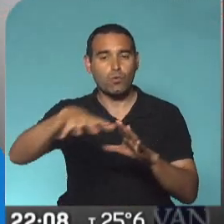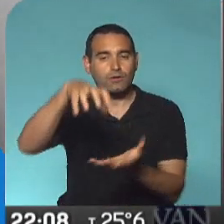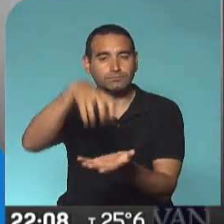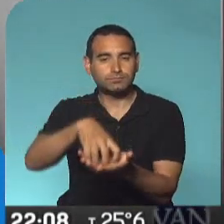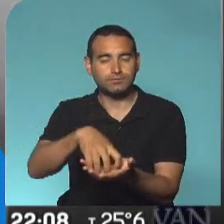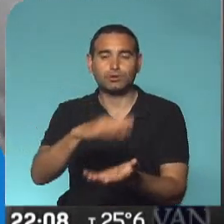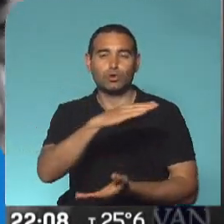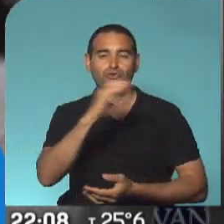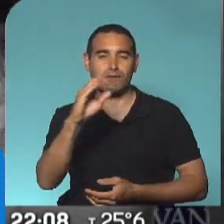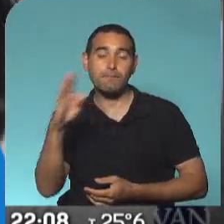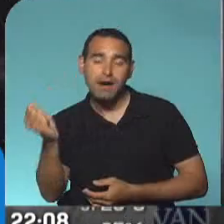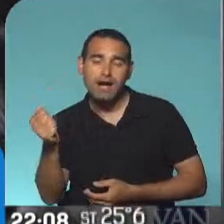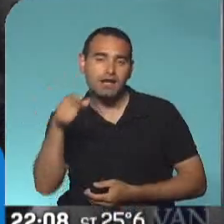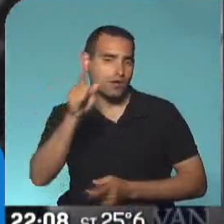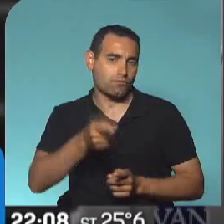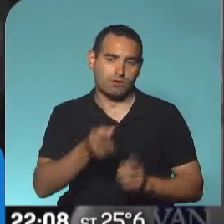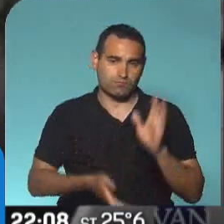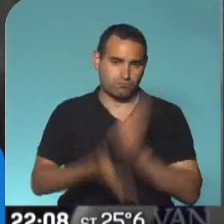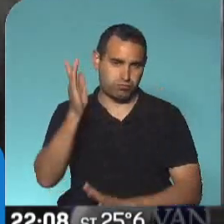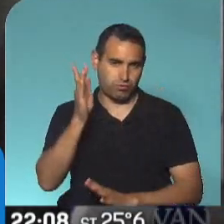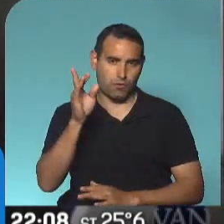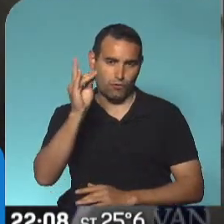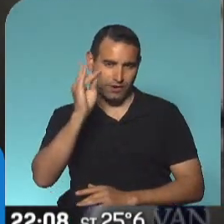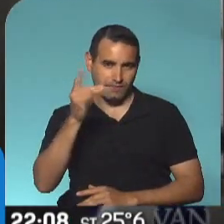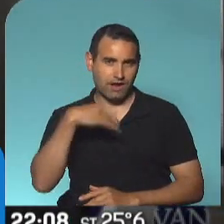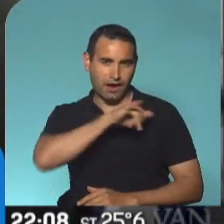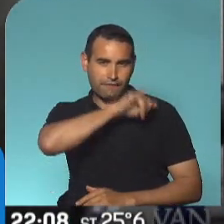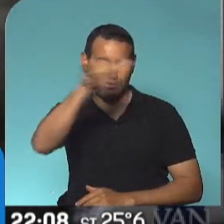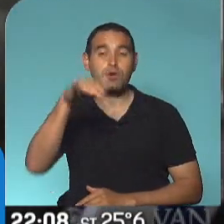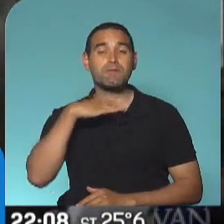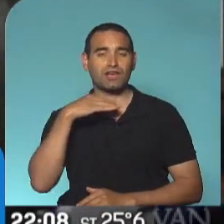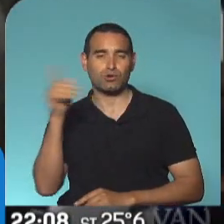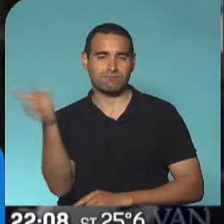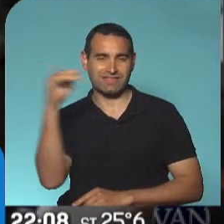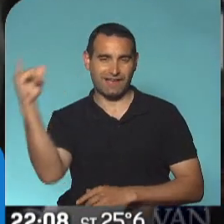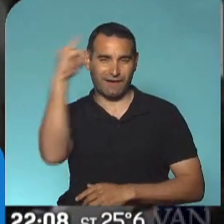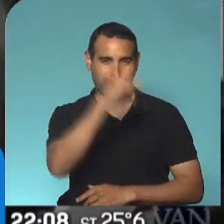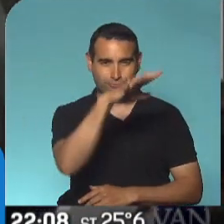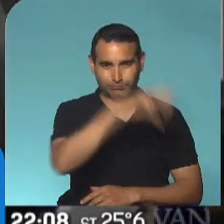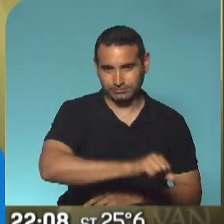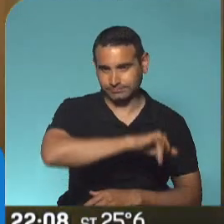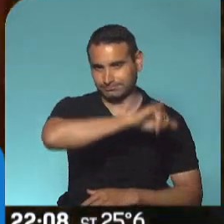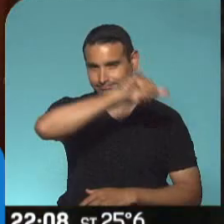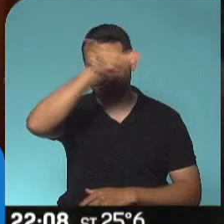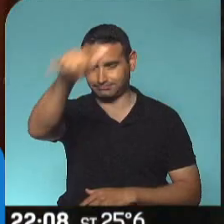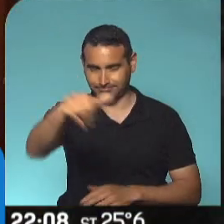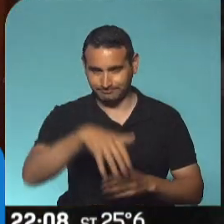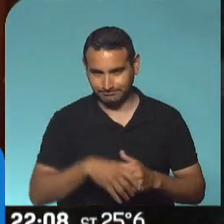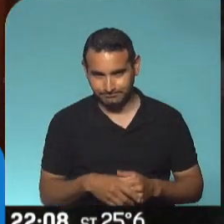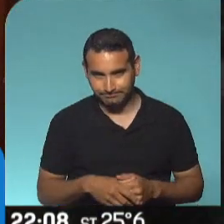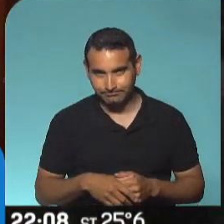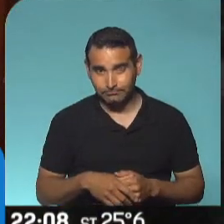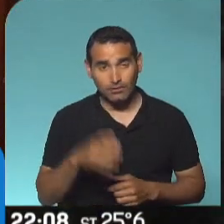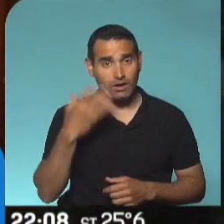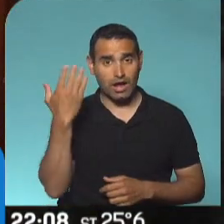trópico de Cochabamba, logró salir de Bolivia en un avión enviado por el gobierno de México para asilarse en ese país. Nunca en mi